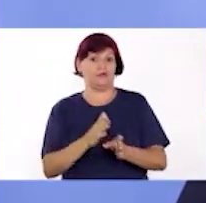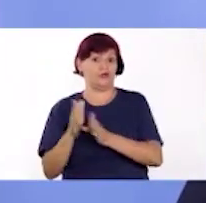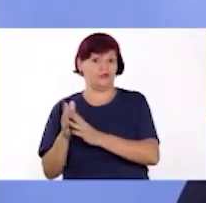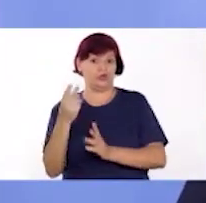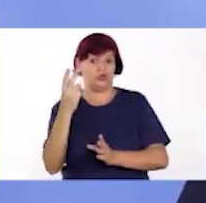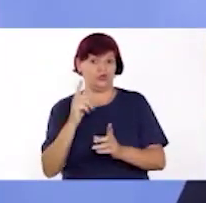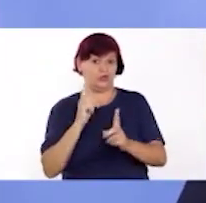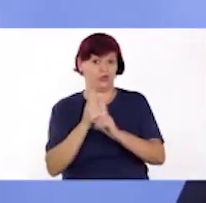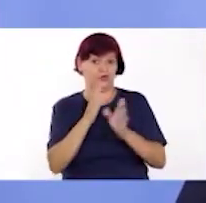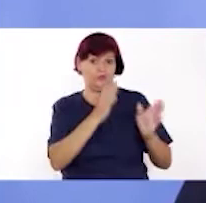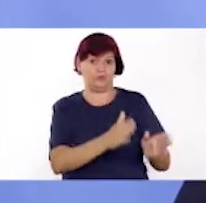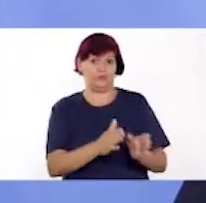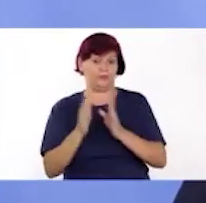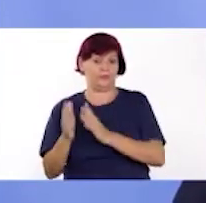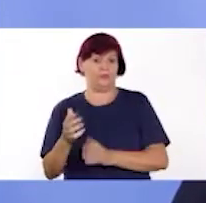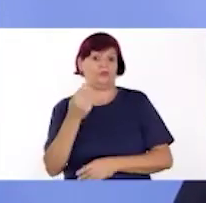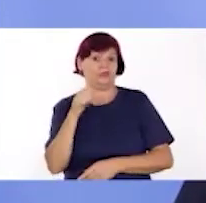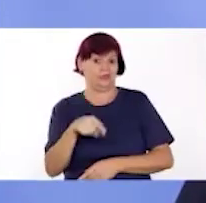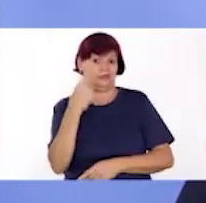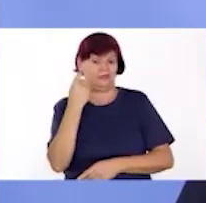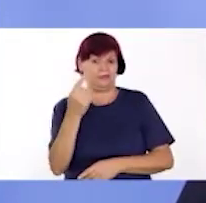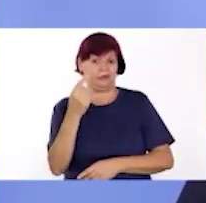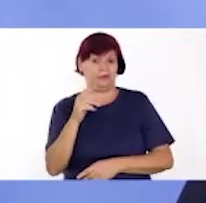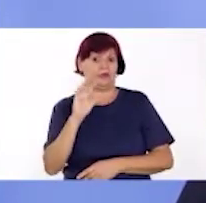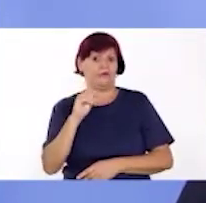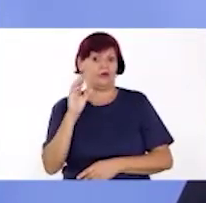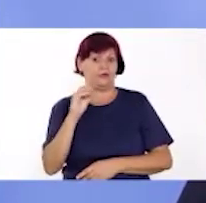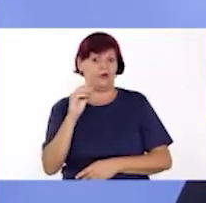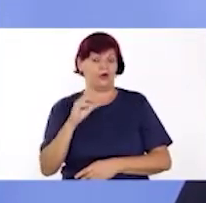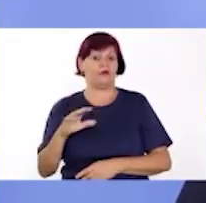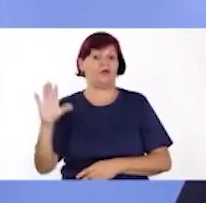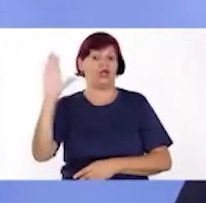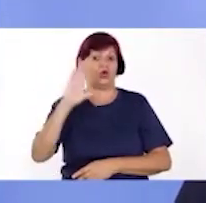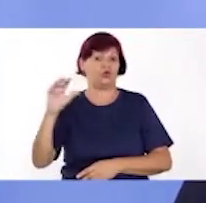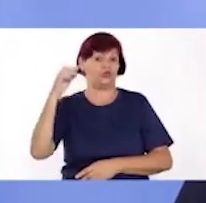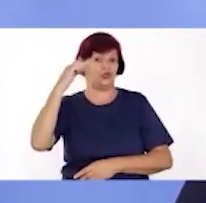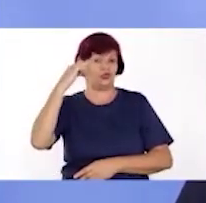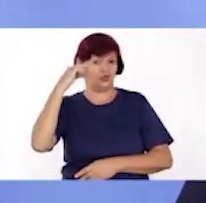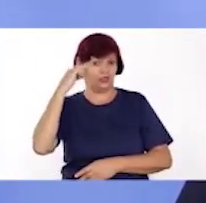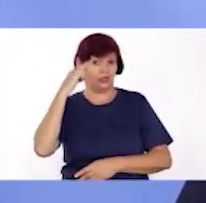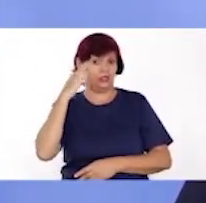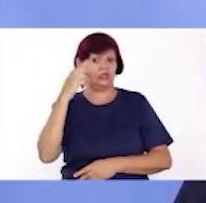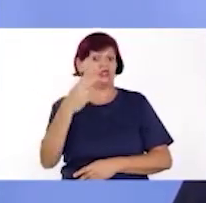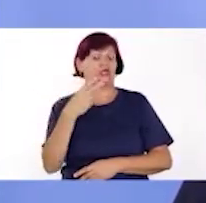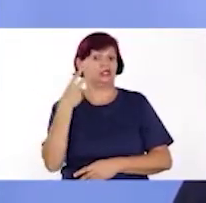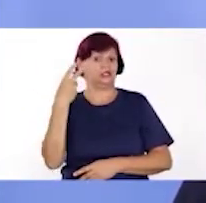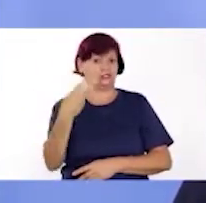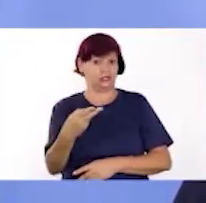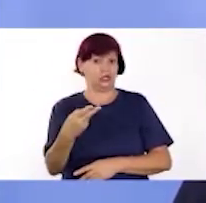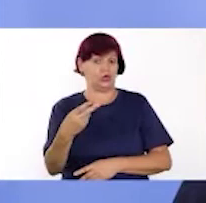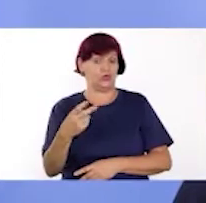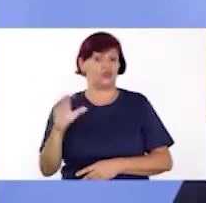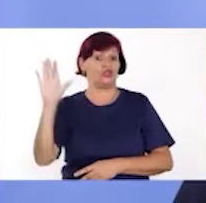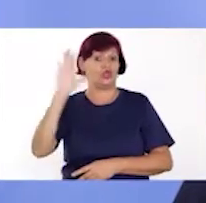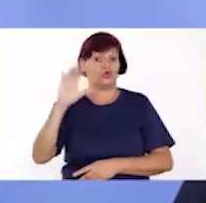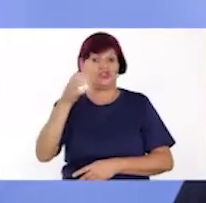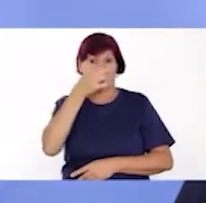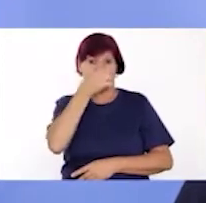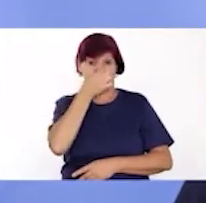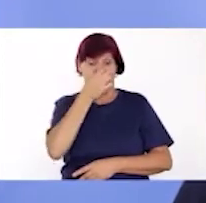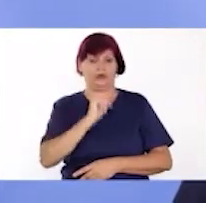dos encuentros. En este primero abordaremos el continente de Asia y en el segundo trataremos el continente